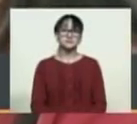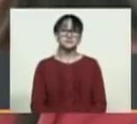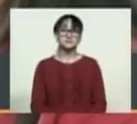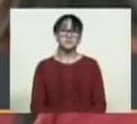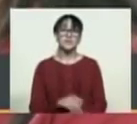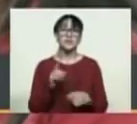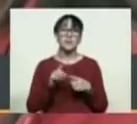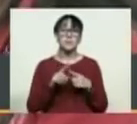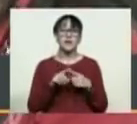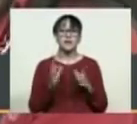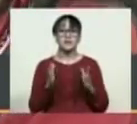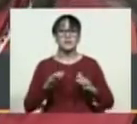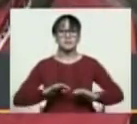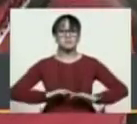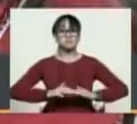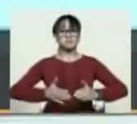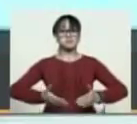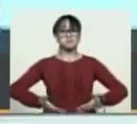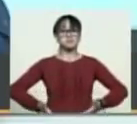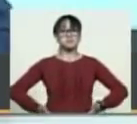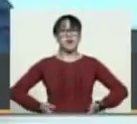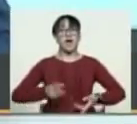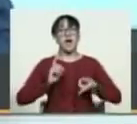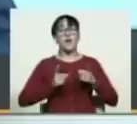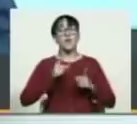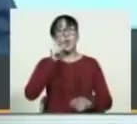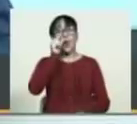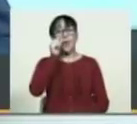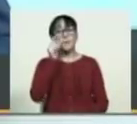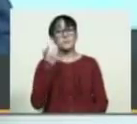Depende del diámetro de la barriga, podemos incluir a algunos hombres.